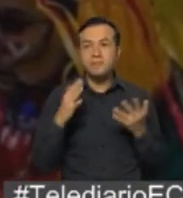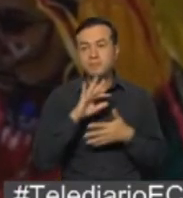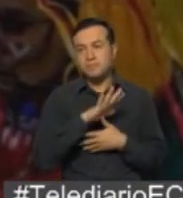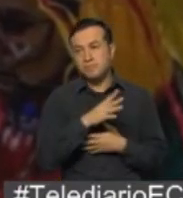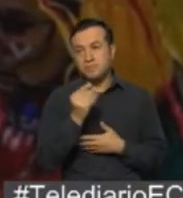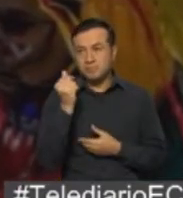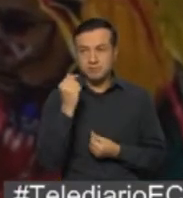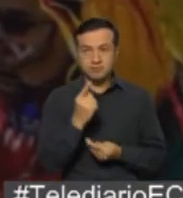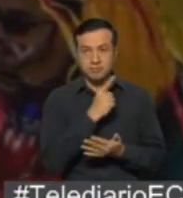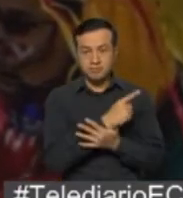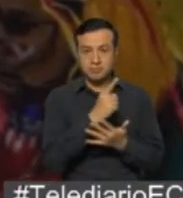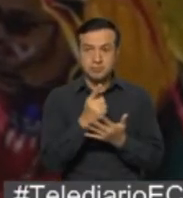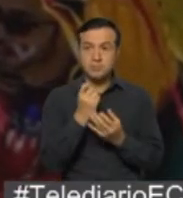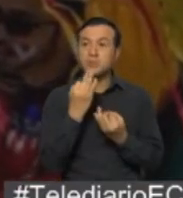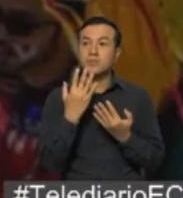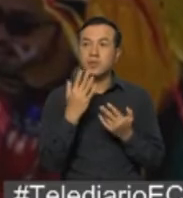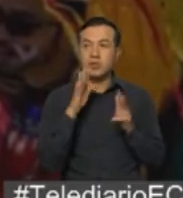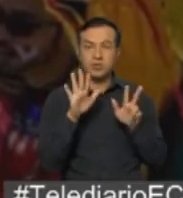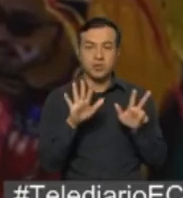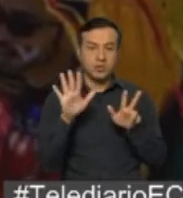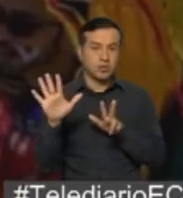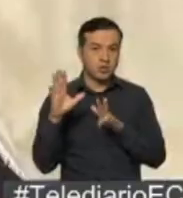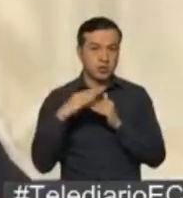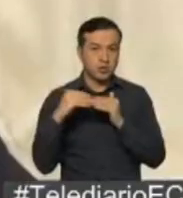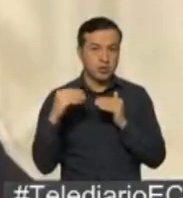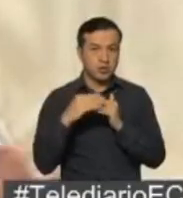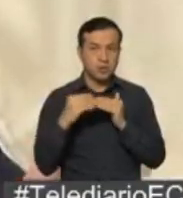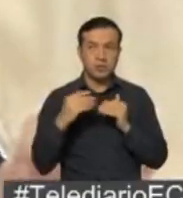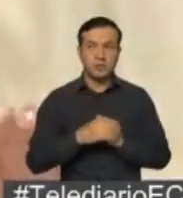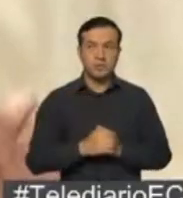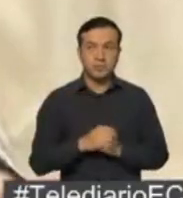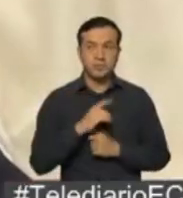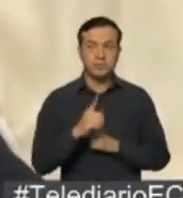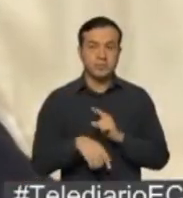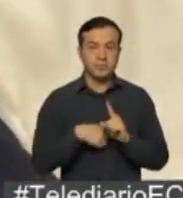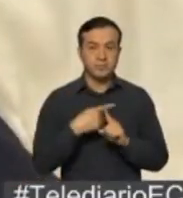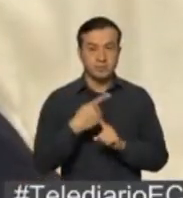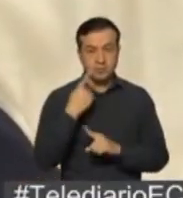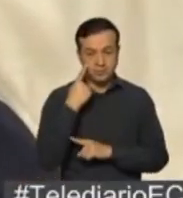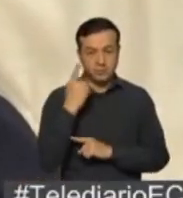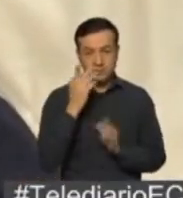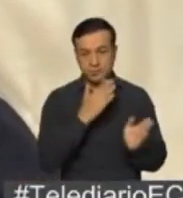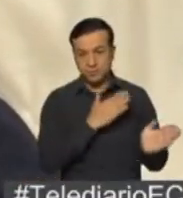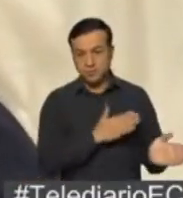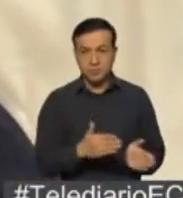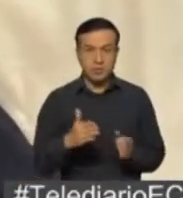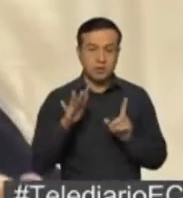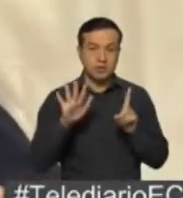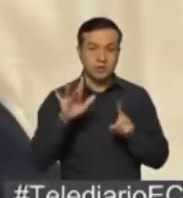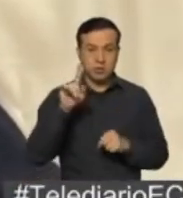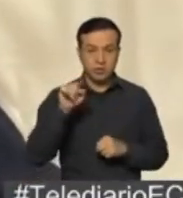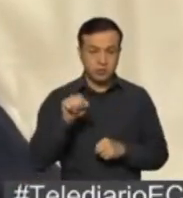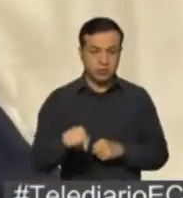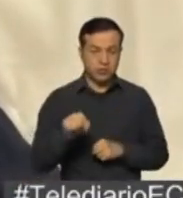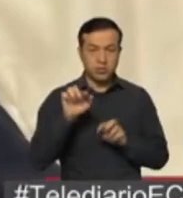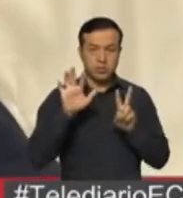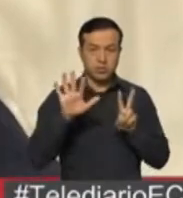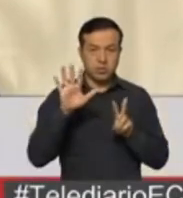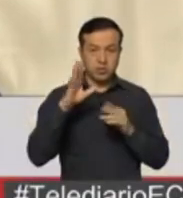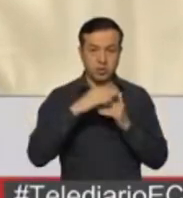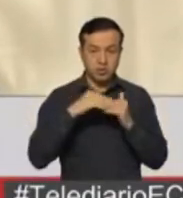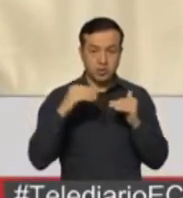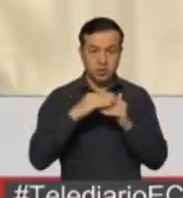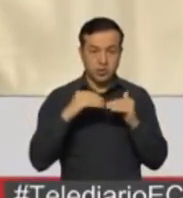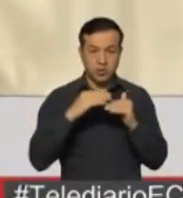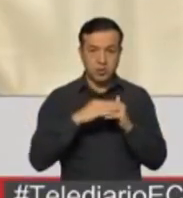de gasto por turista sería mínimo de 88 dólares. También tenemos una previsión de 61.7 dólares la